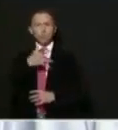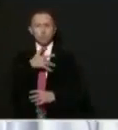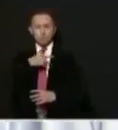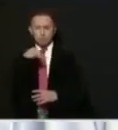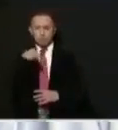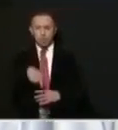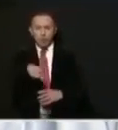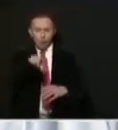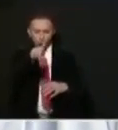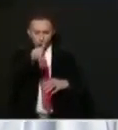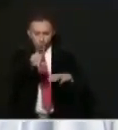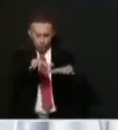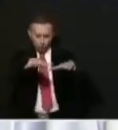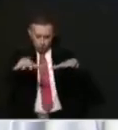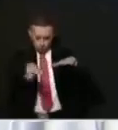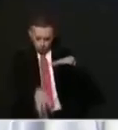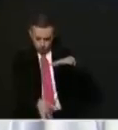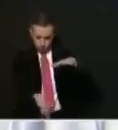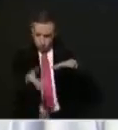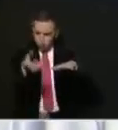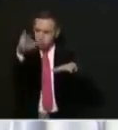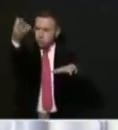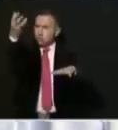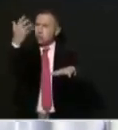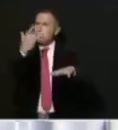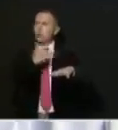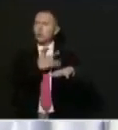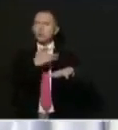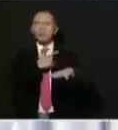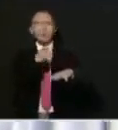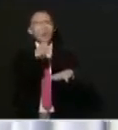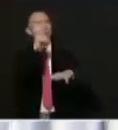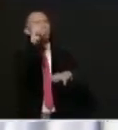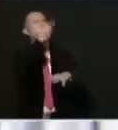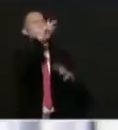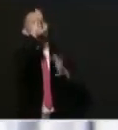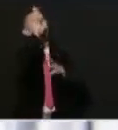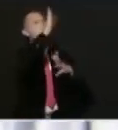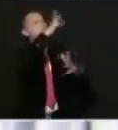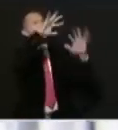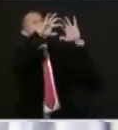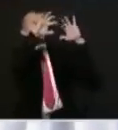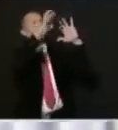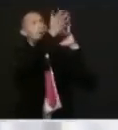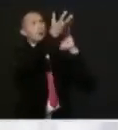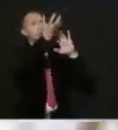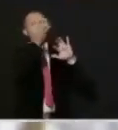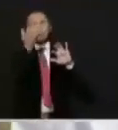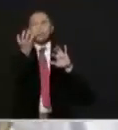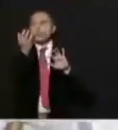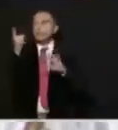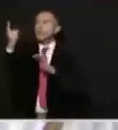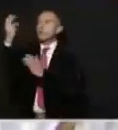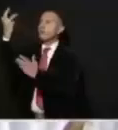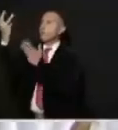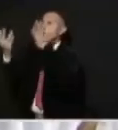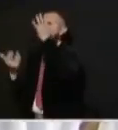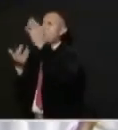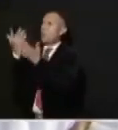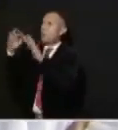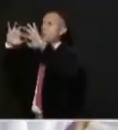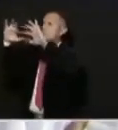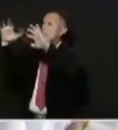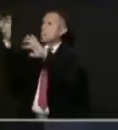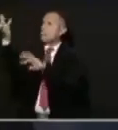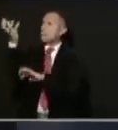aire, a ti corazón del fuego, te pedimos a los elementos para